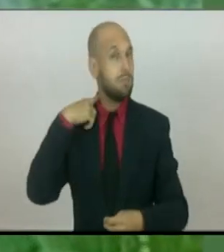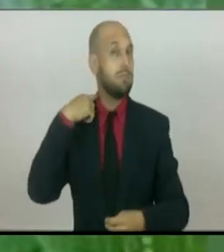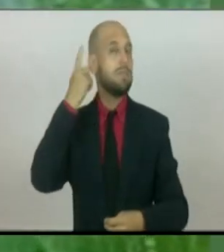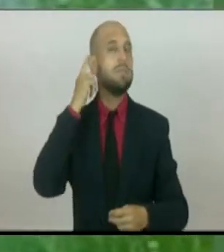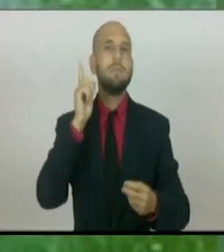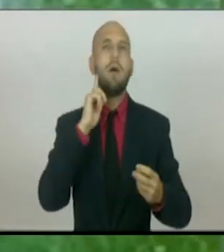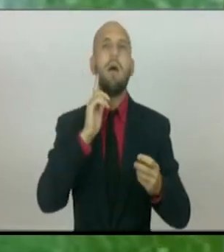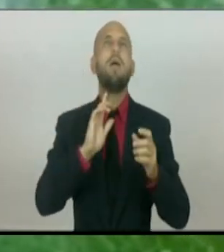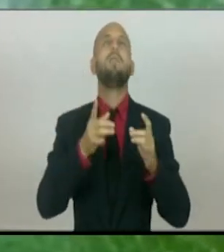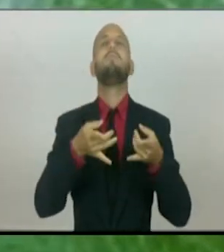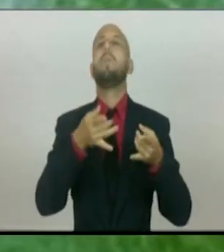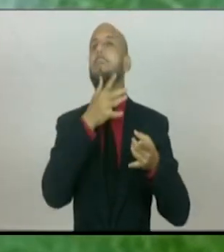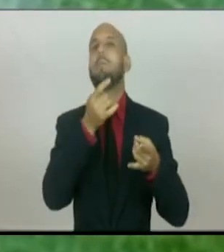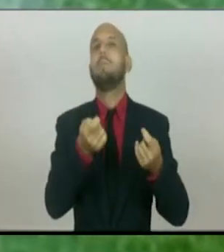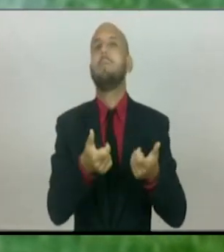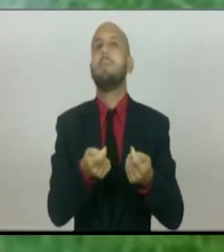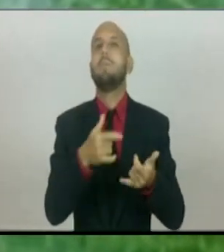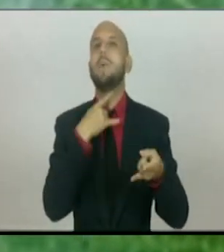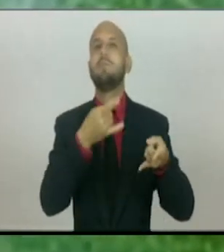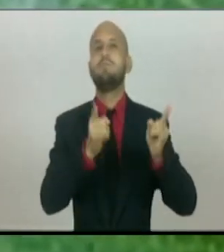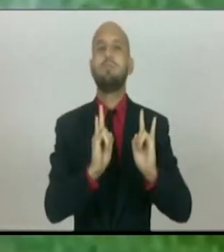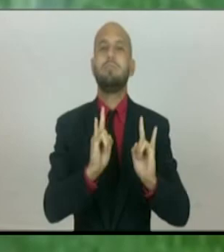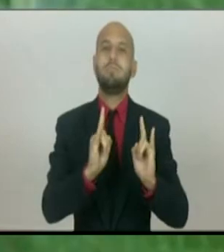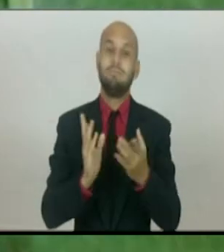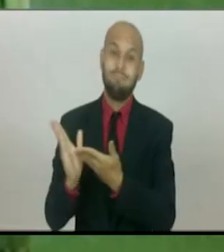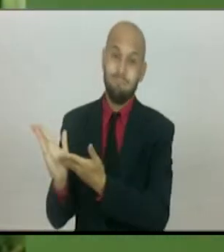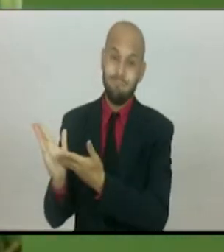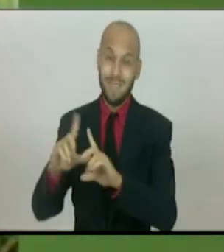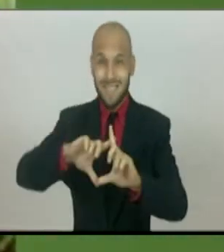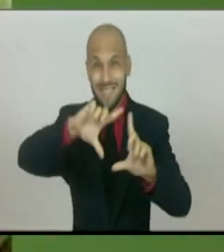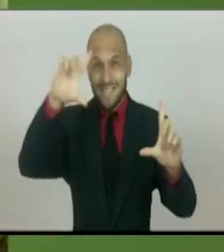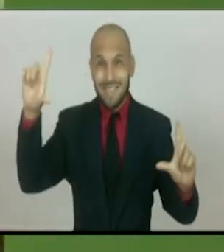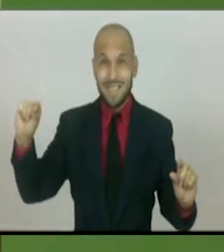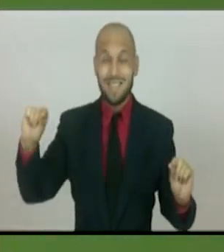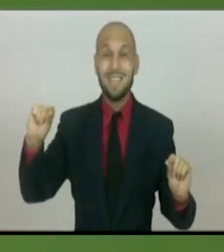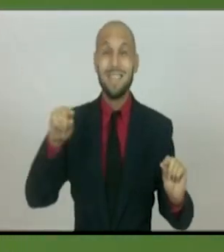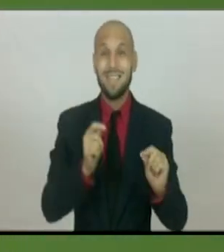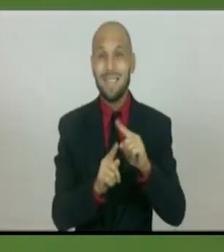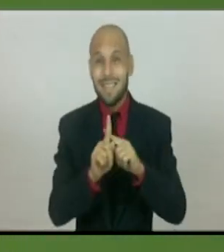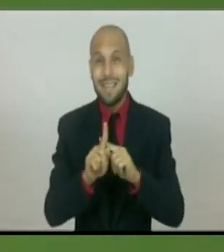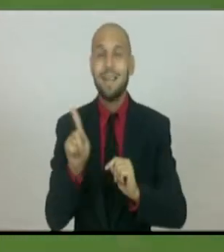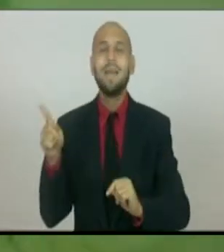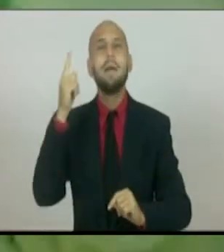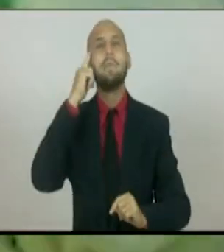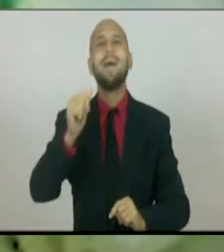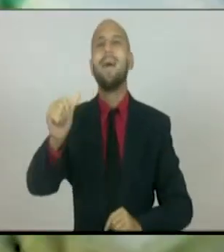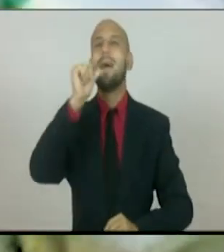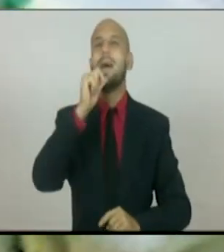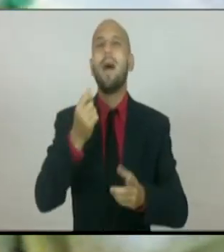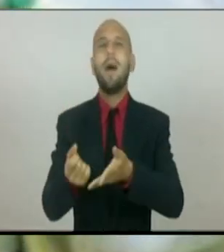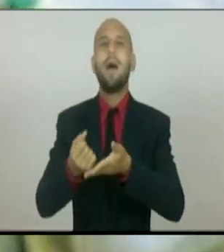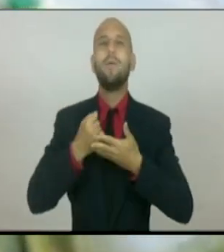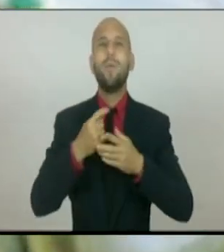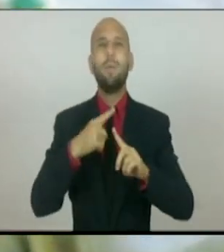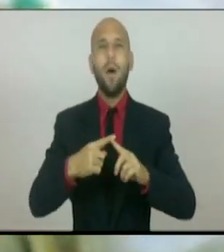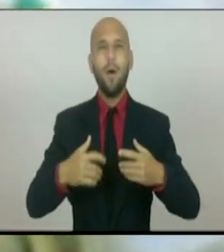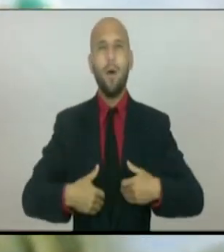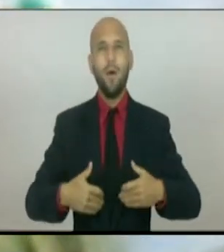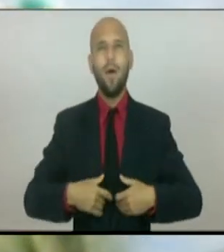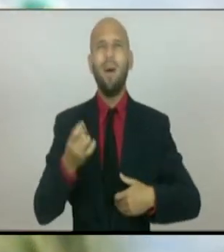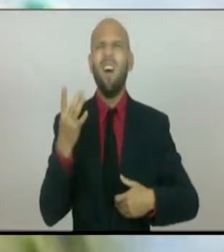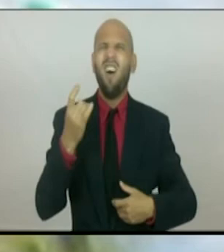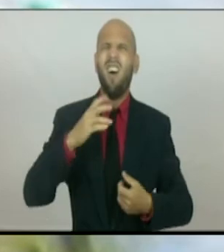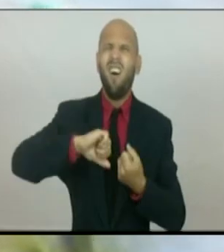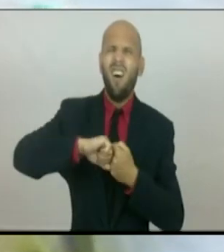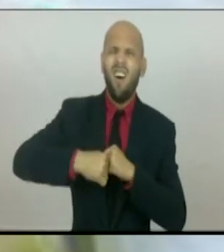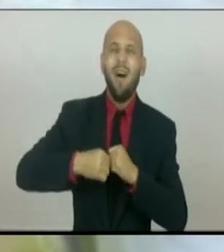al administrársele caisimón de anís, supuestamente para aliviar el cólico abdominal. Los bebés son